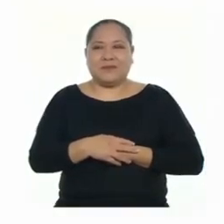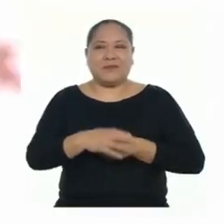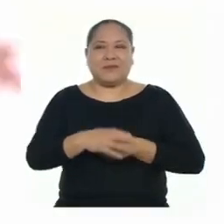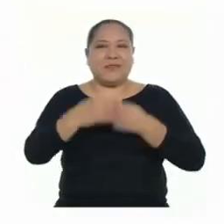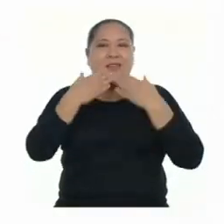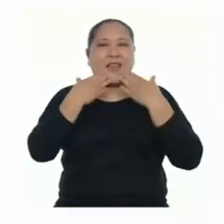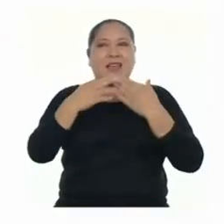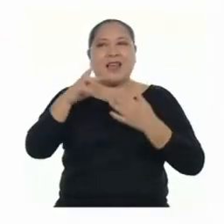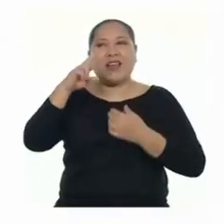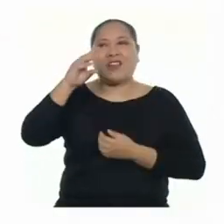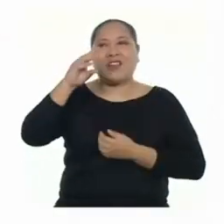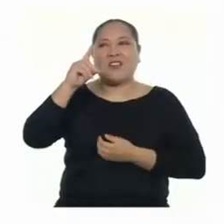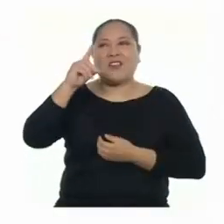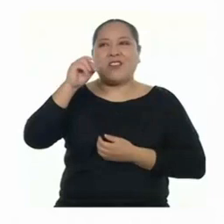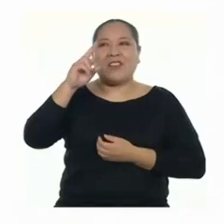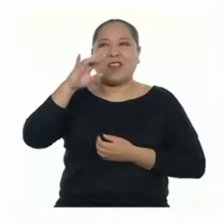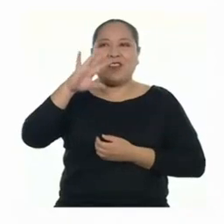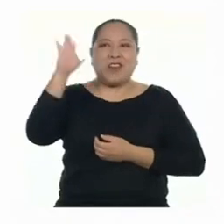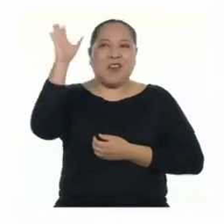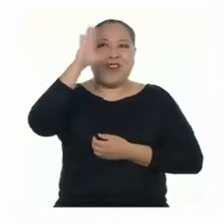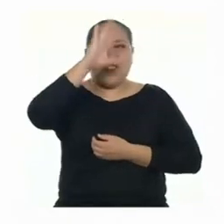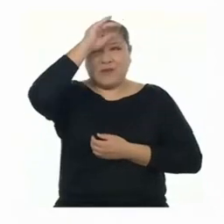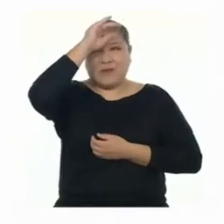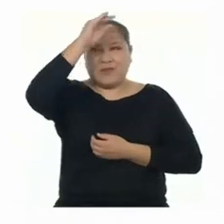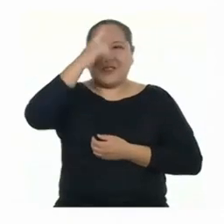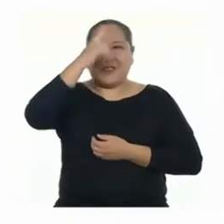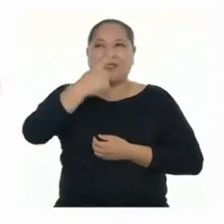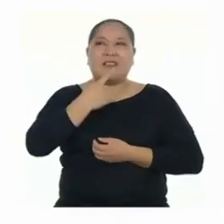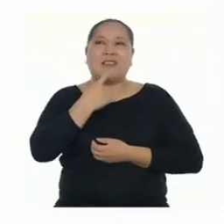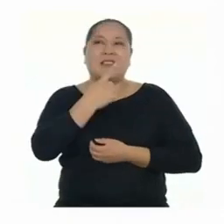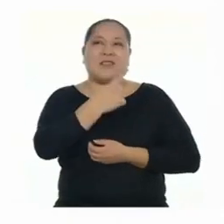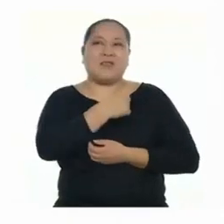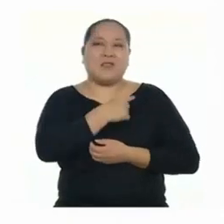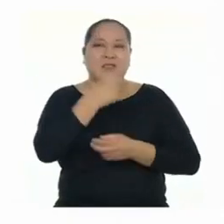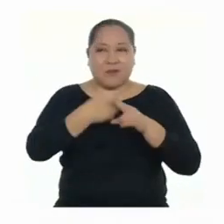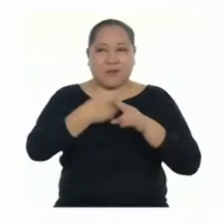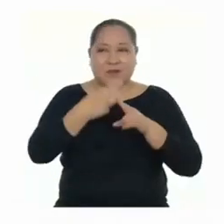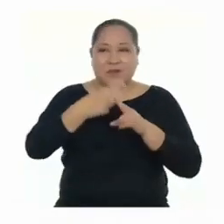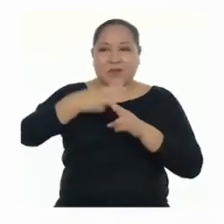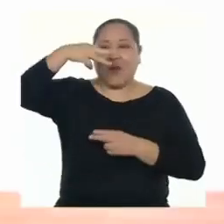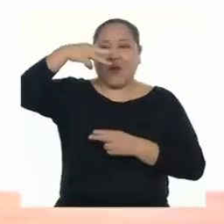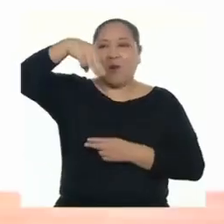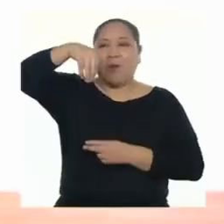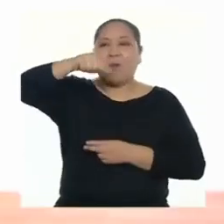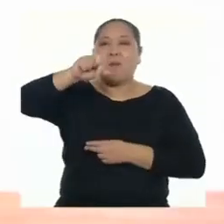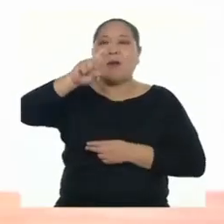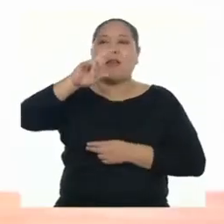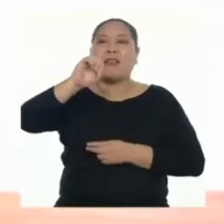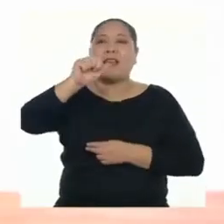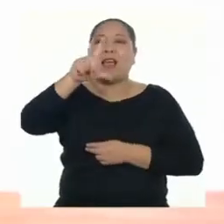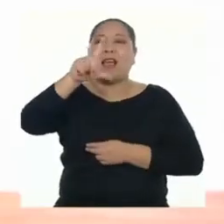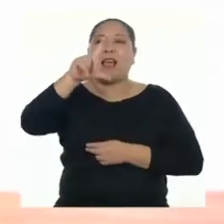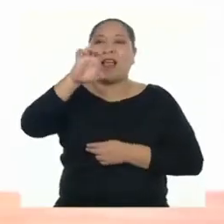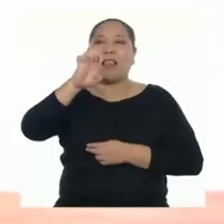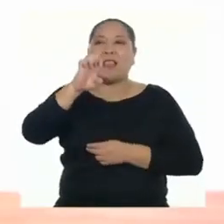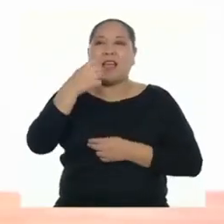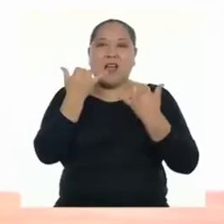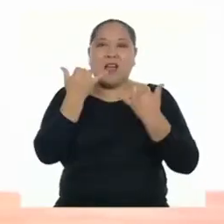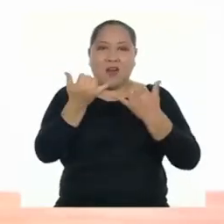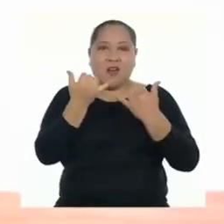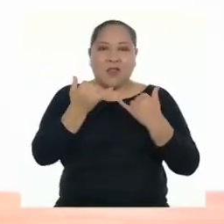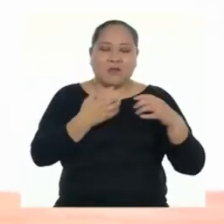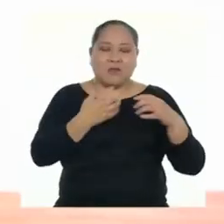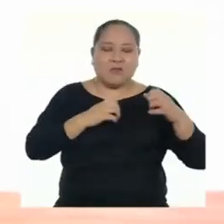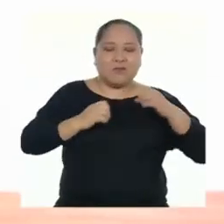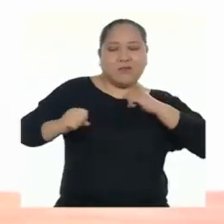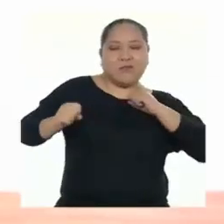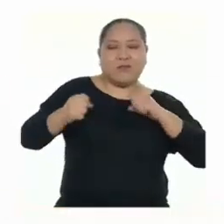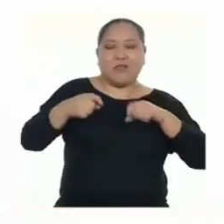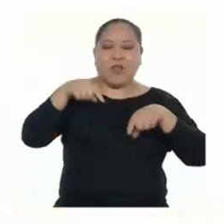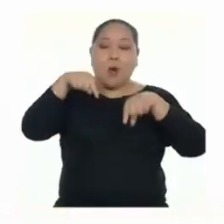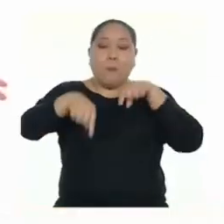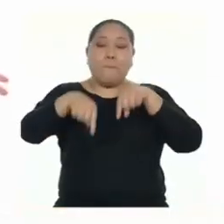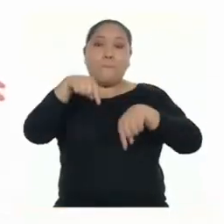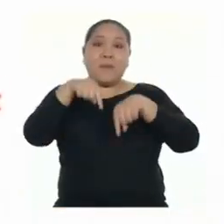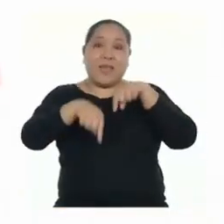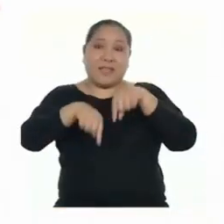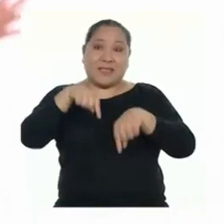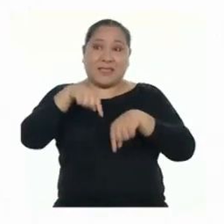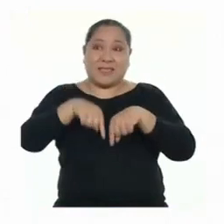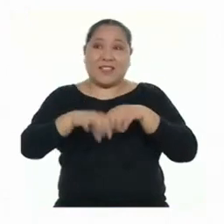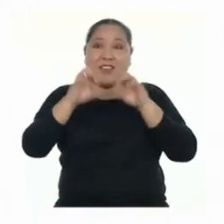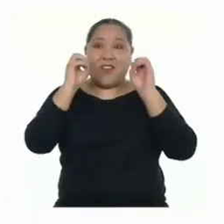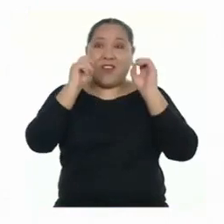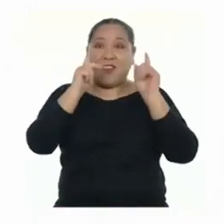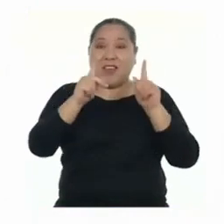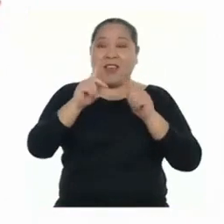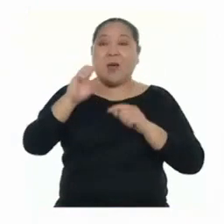Gracias, Rodrigo. Hola, chicas y chicos del primero de secundaria. Mi nombre es Mariale y hoy vamos a mover cosas desde la agilidad de nuestros pies.